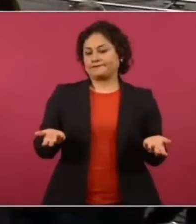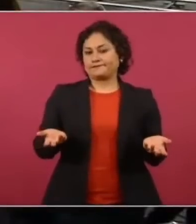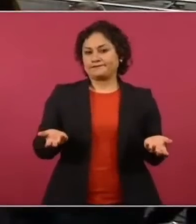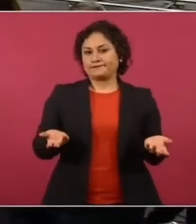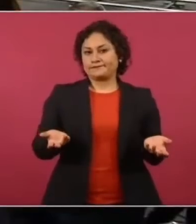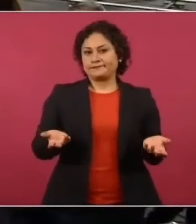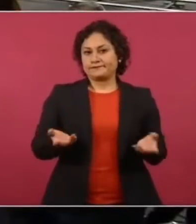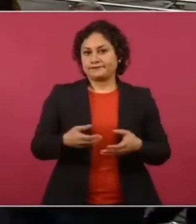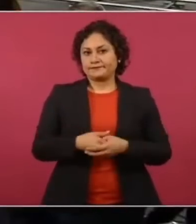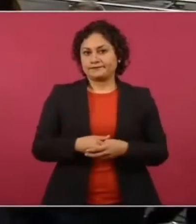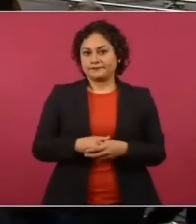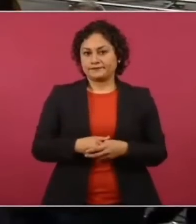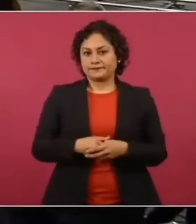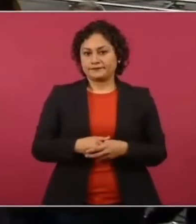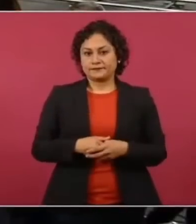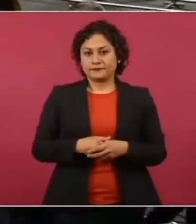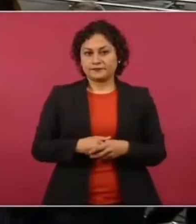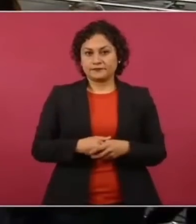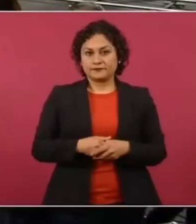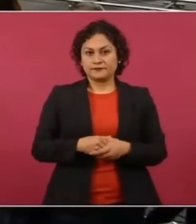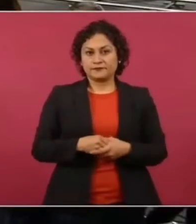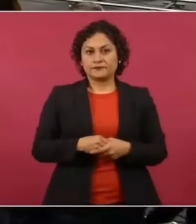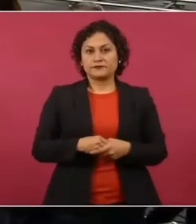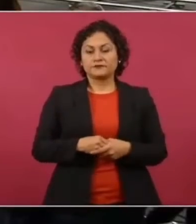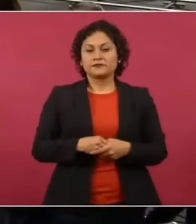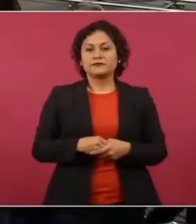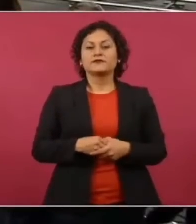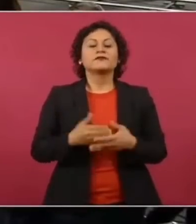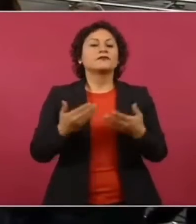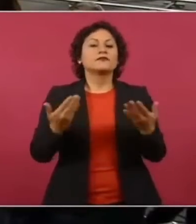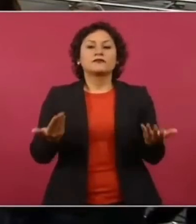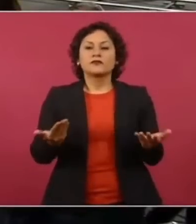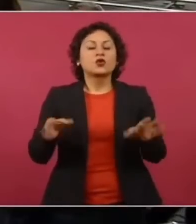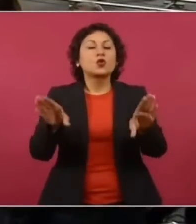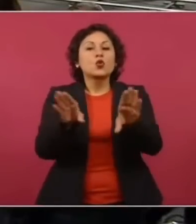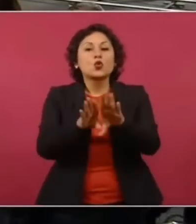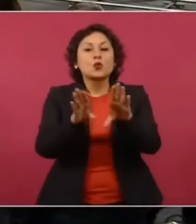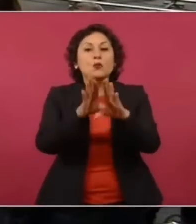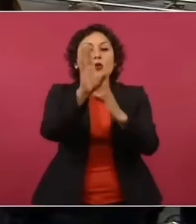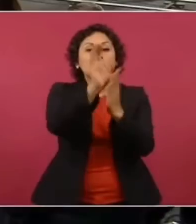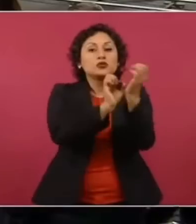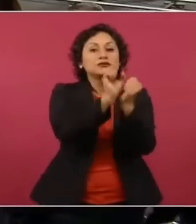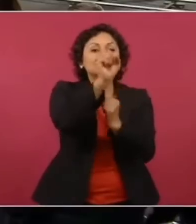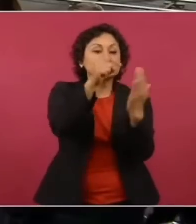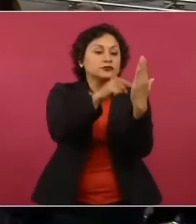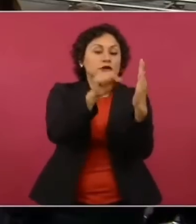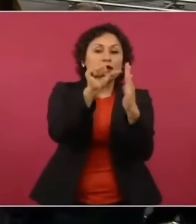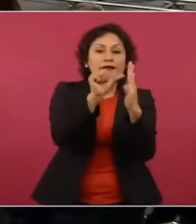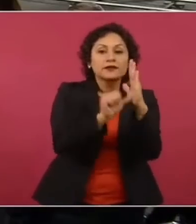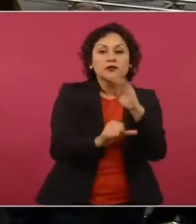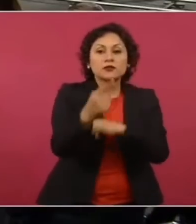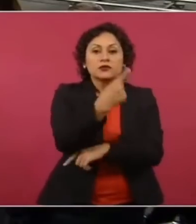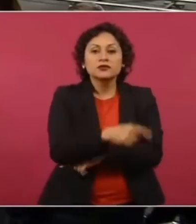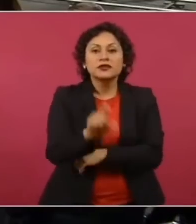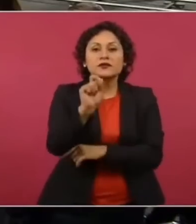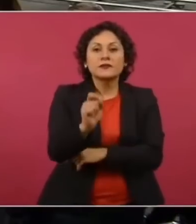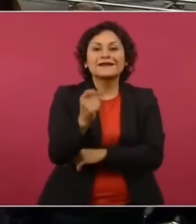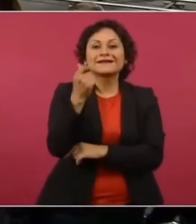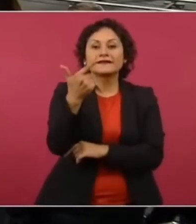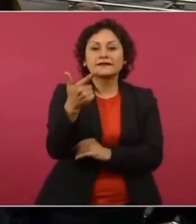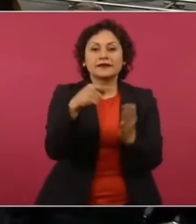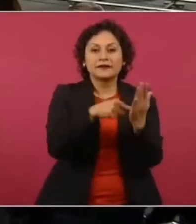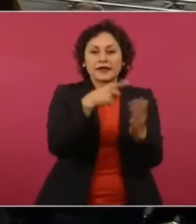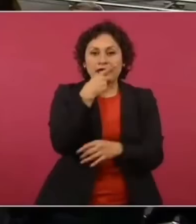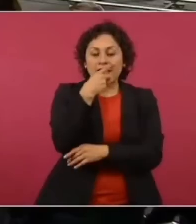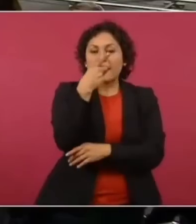Si ningún funcionario debe, de acuerdo a la Constitución, de acuerdo al artículo 127, ganar más